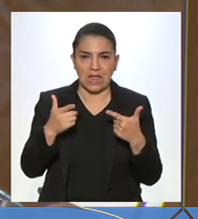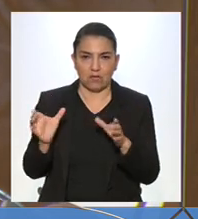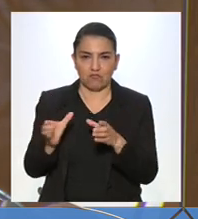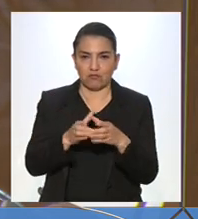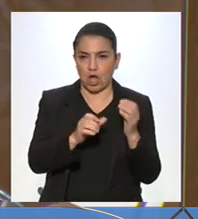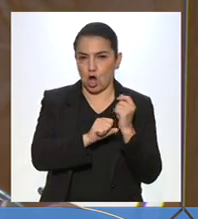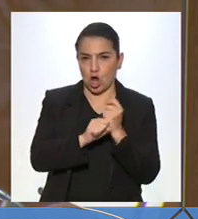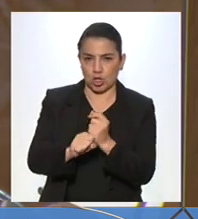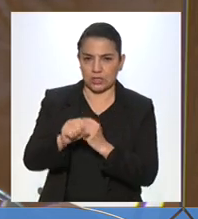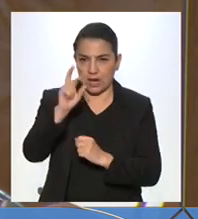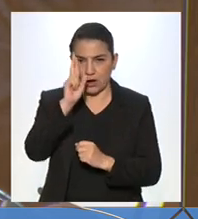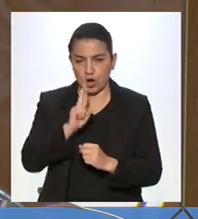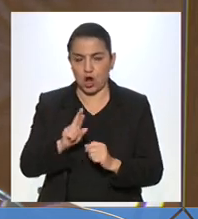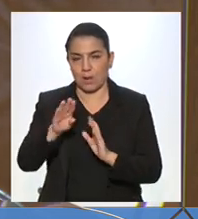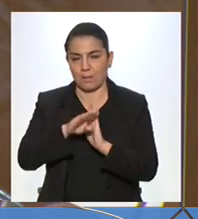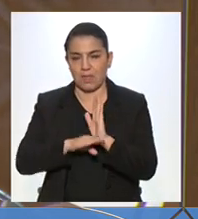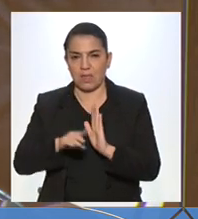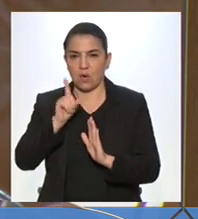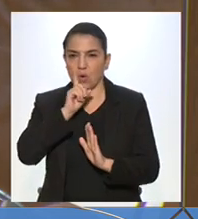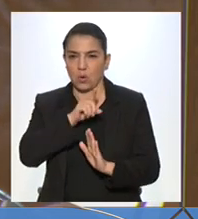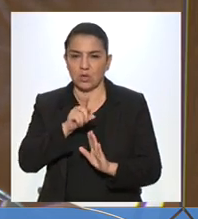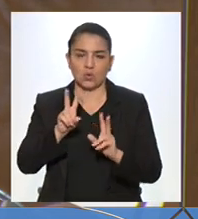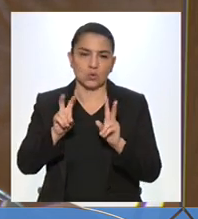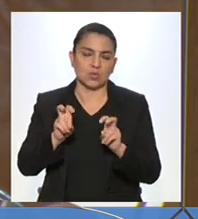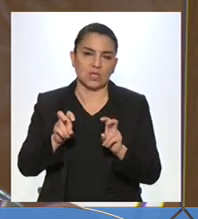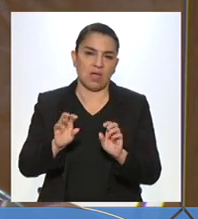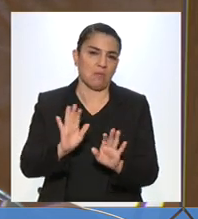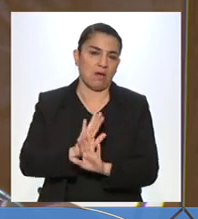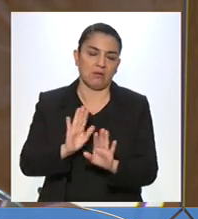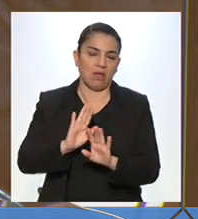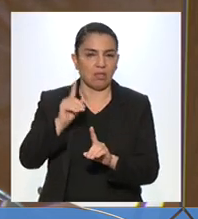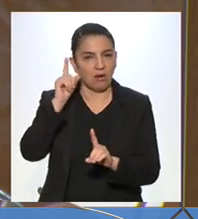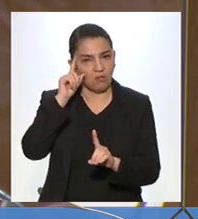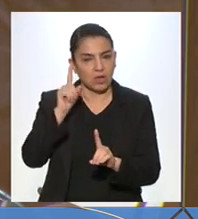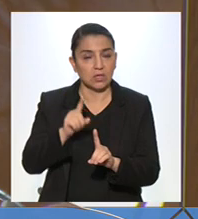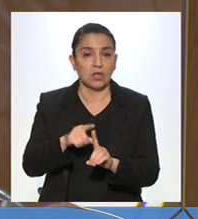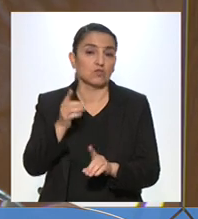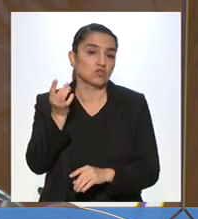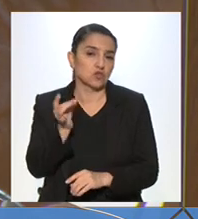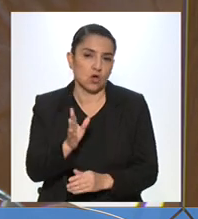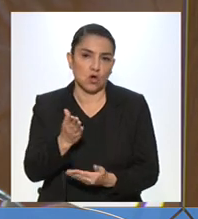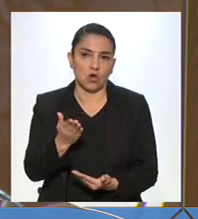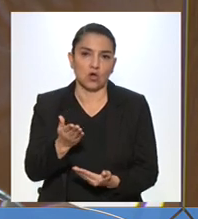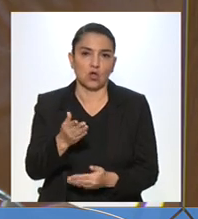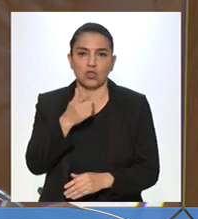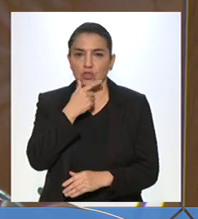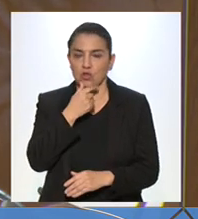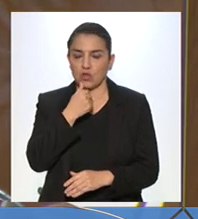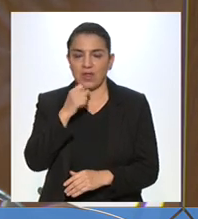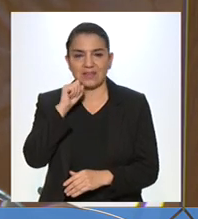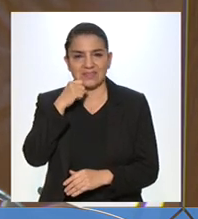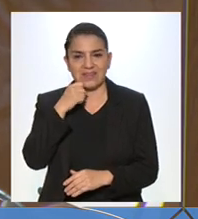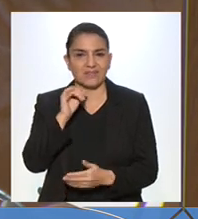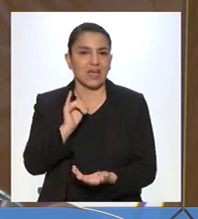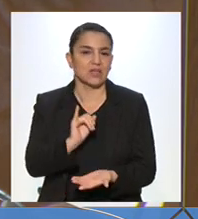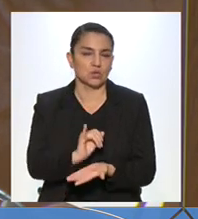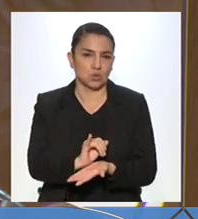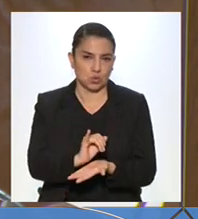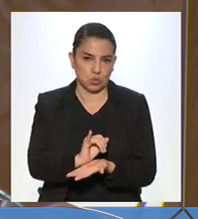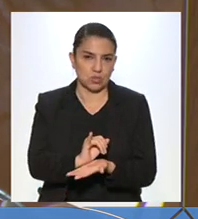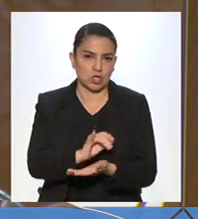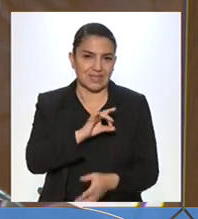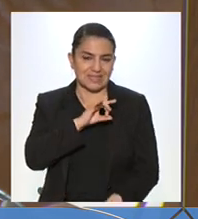medidas, un tema absolutamente que no tiene más otro objeto que precisamente poner en duda lo que significa institucionalidades que el